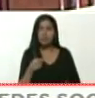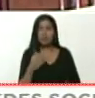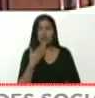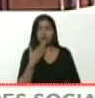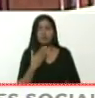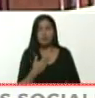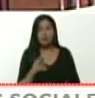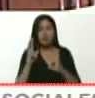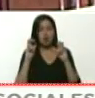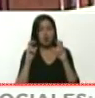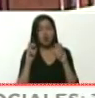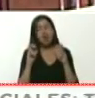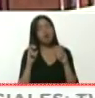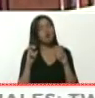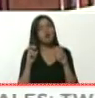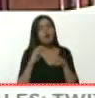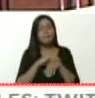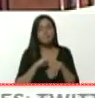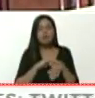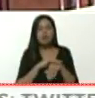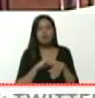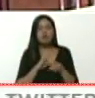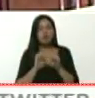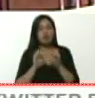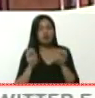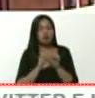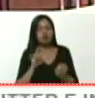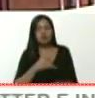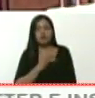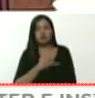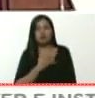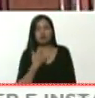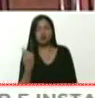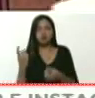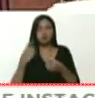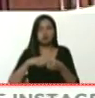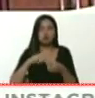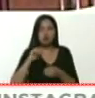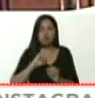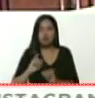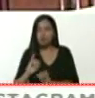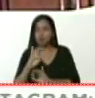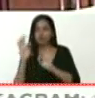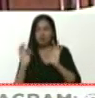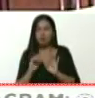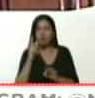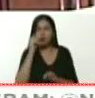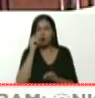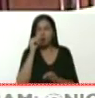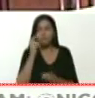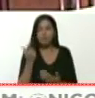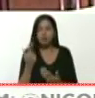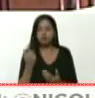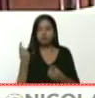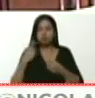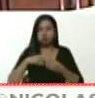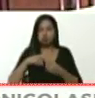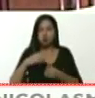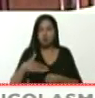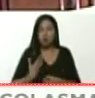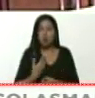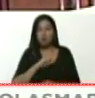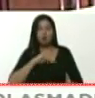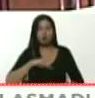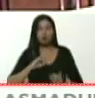encarecidamente al nuevo ministro de Educación Universitaria, me lo incorpora en esto, César Trompi.